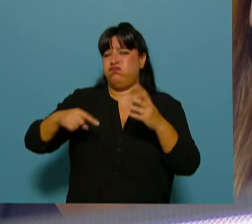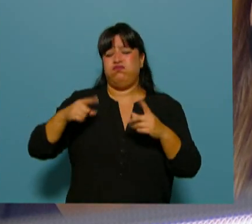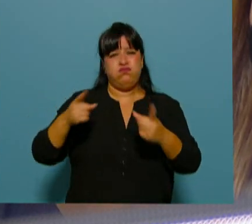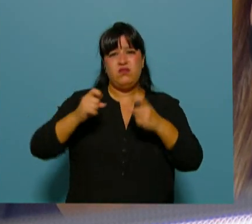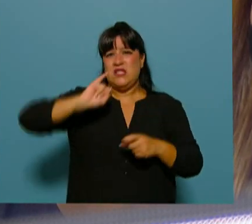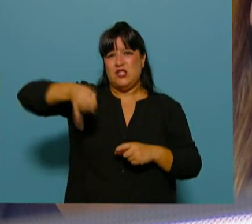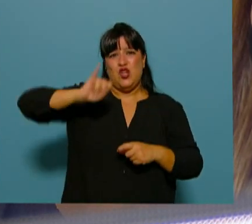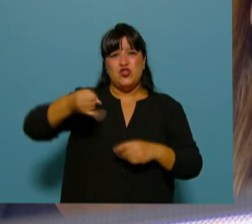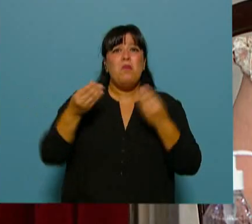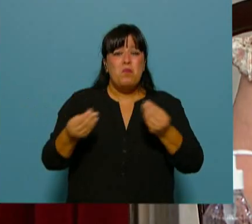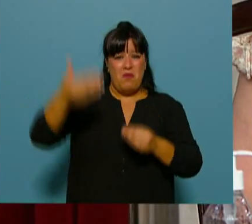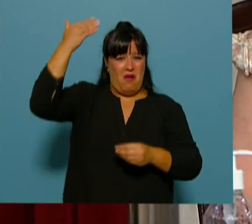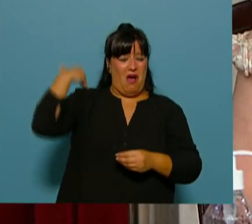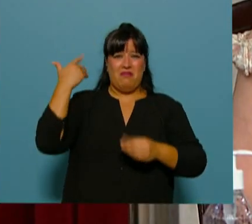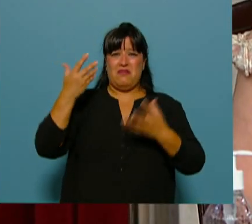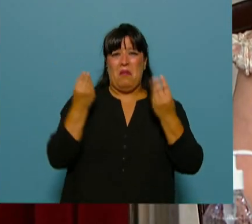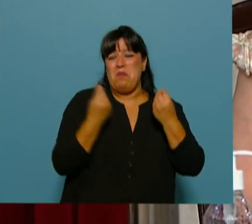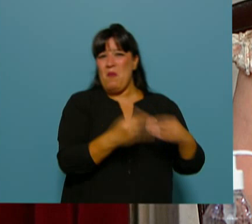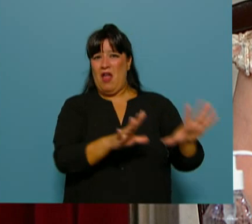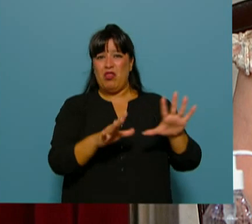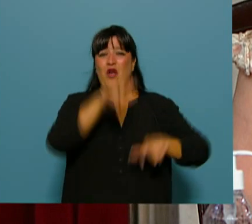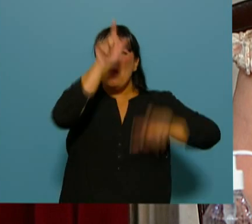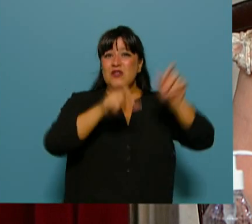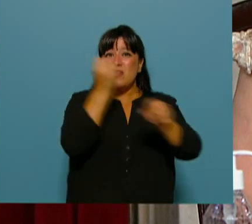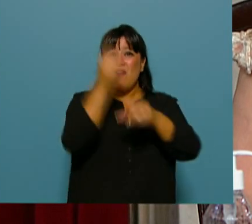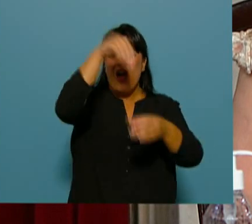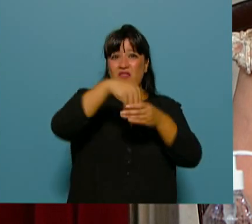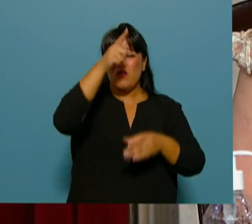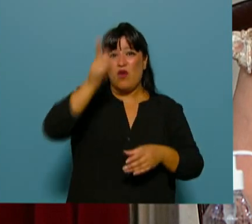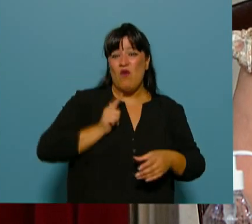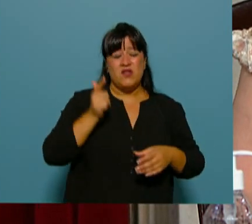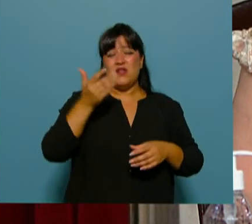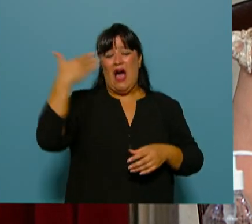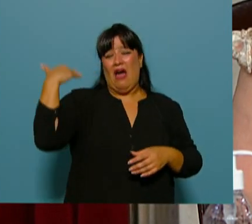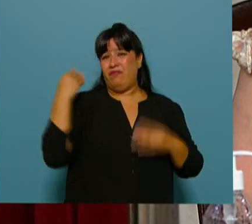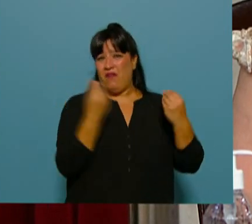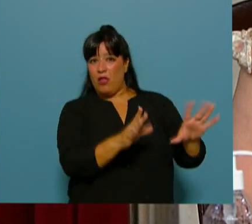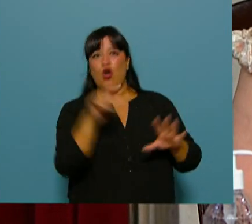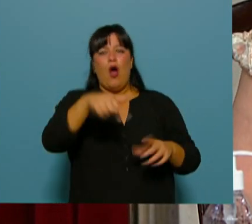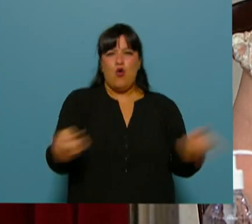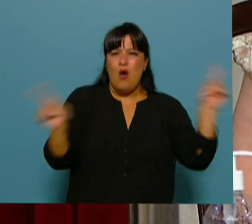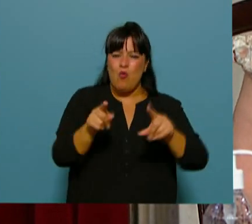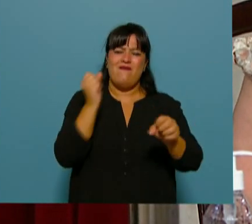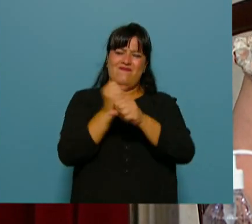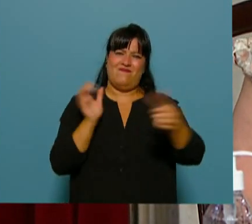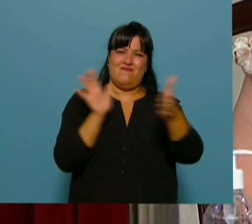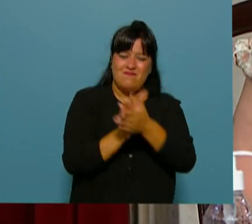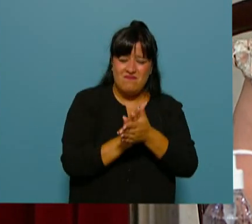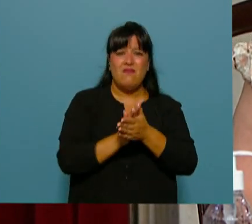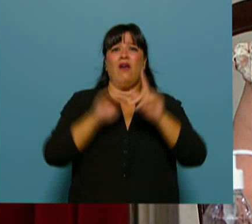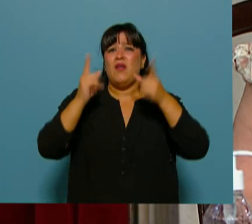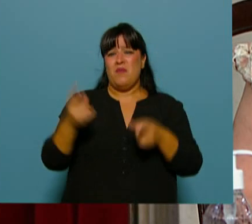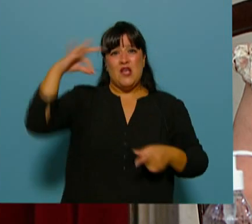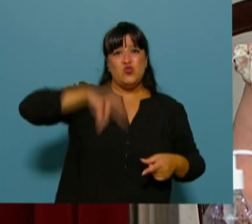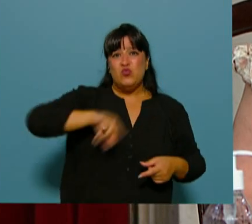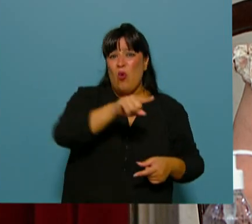las condiciones de abandono y maltrato que recibieron las y los trabajadores de las fuerzas federales. Decidí revertir la deuda salarial